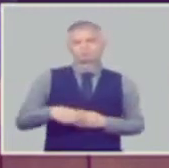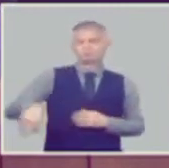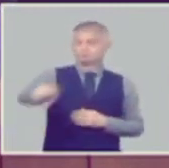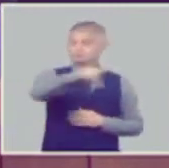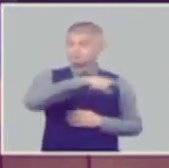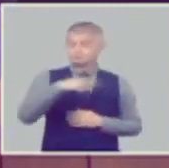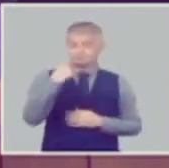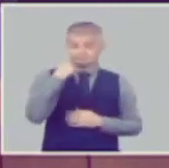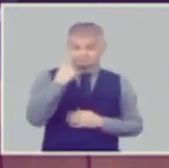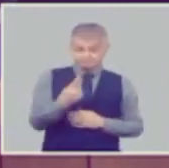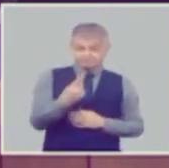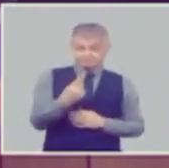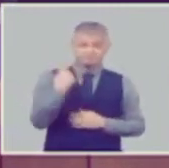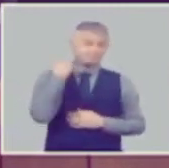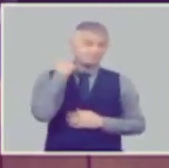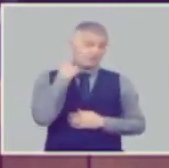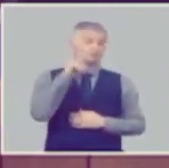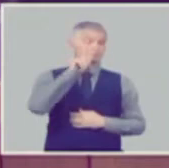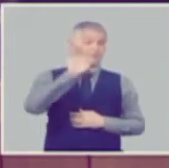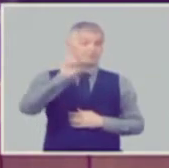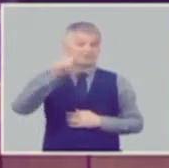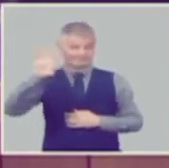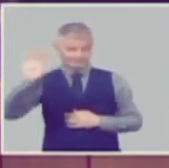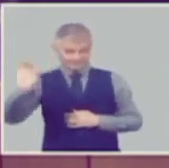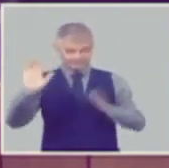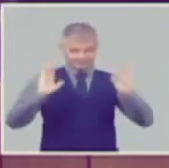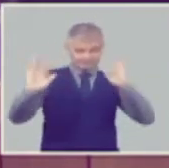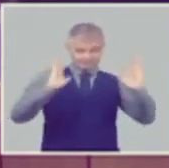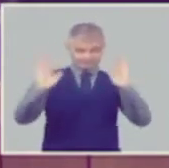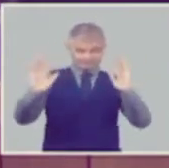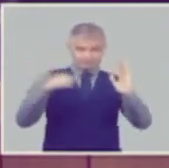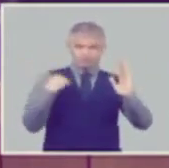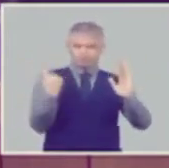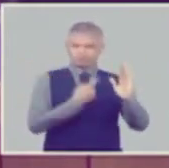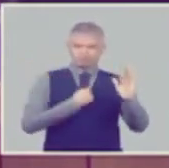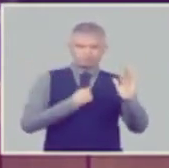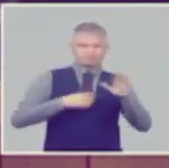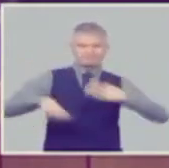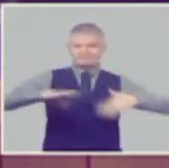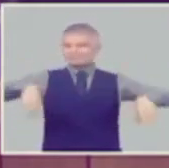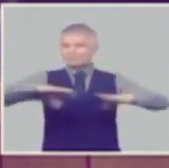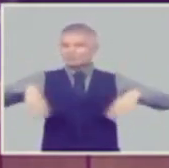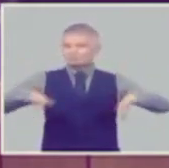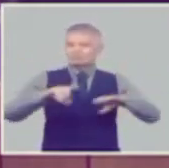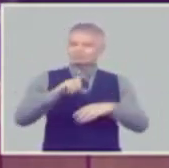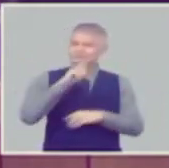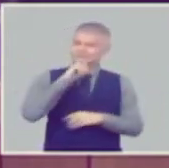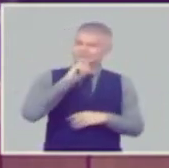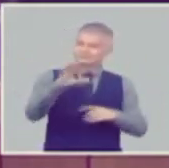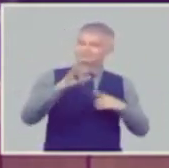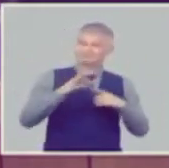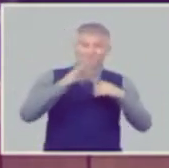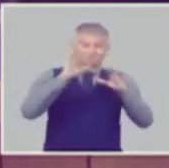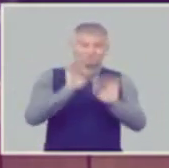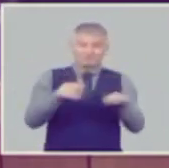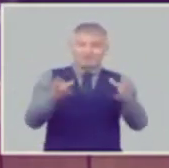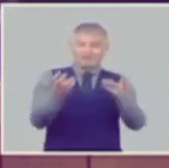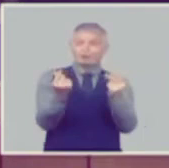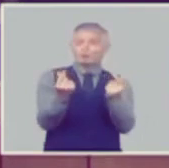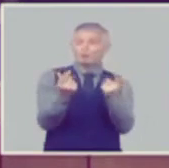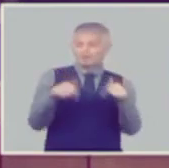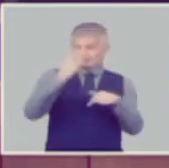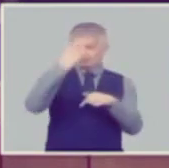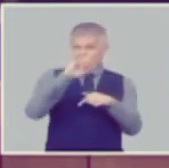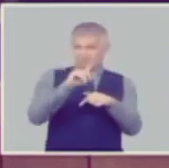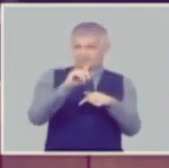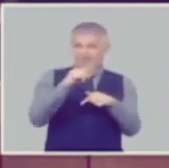compatriotas. En el año 2020 enfrentamos condiciones excepcionales en la economía. Cualquier adjetivo